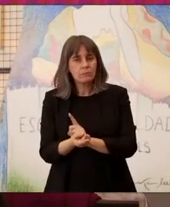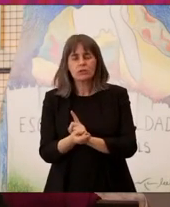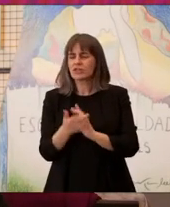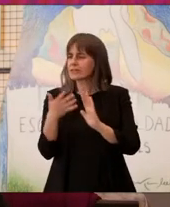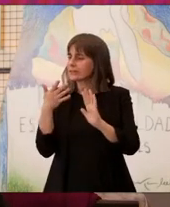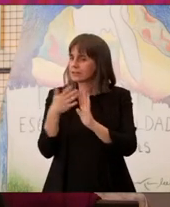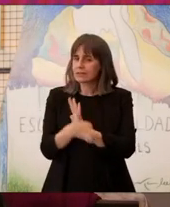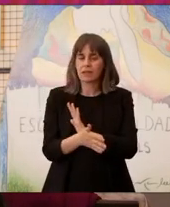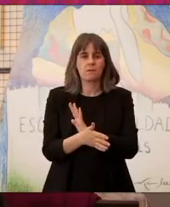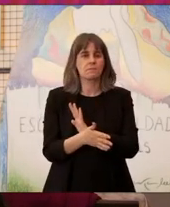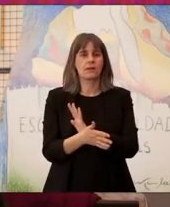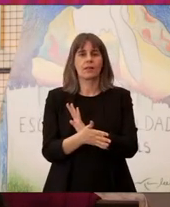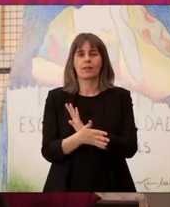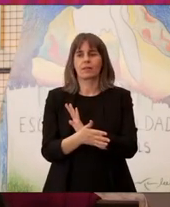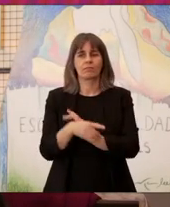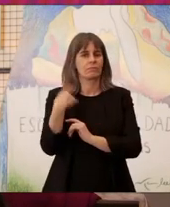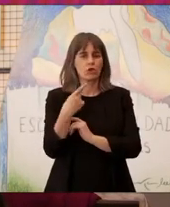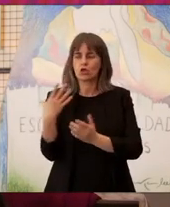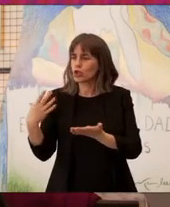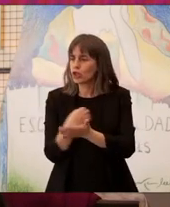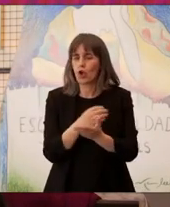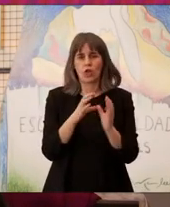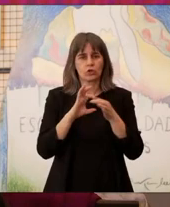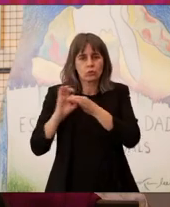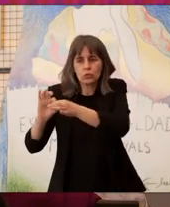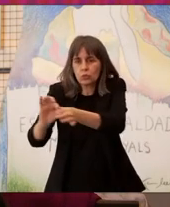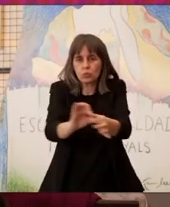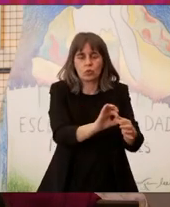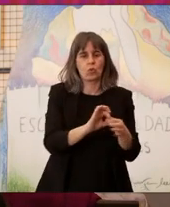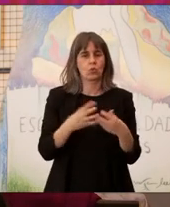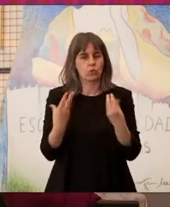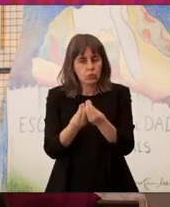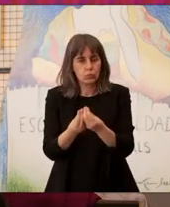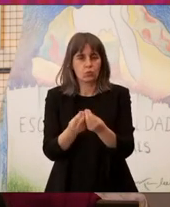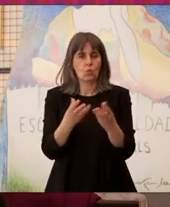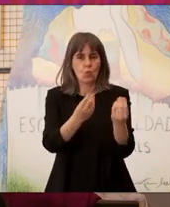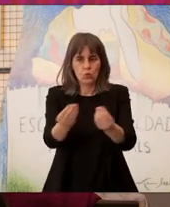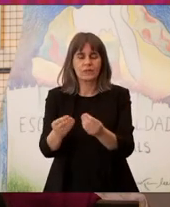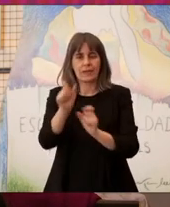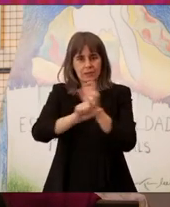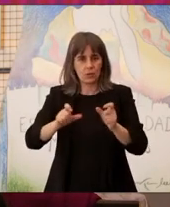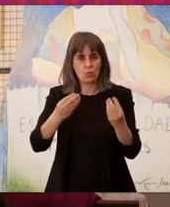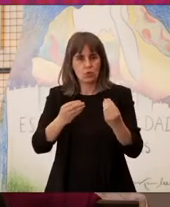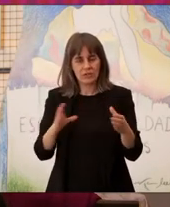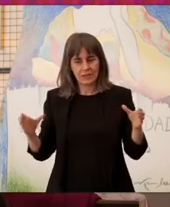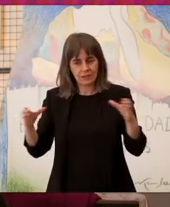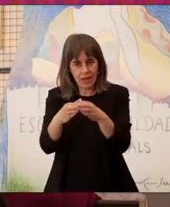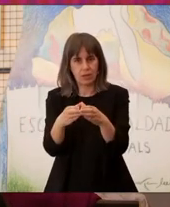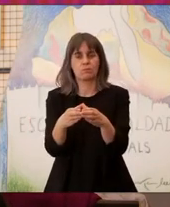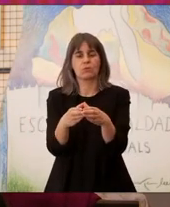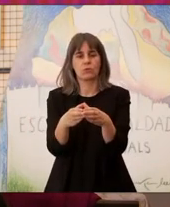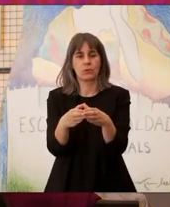desde todas o muchas no todas por desgracia pero desde muchas se han hecho en equipo